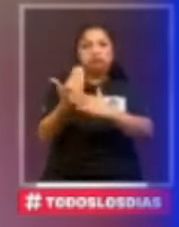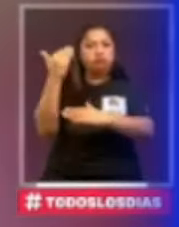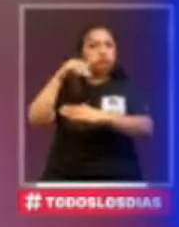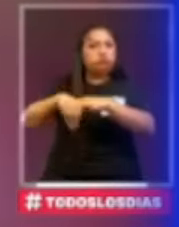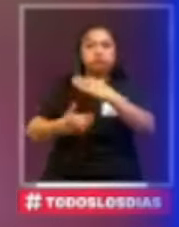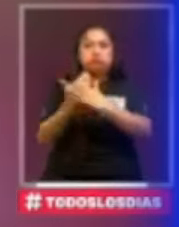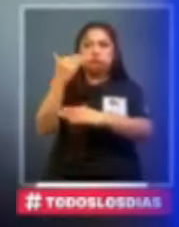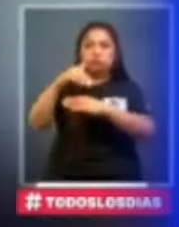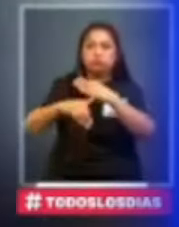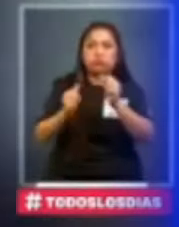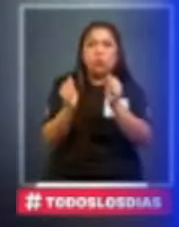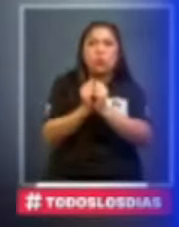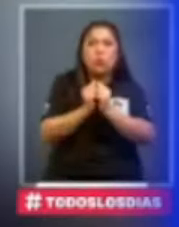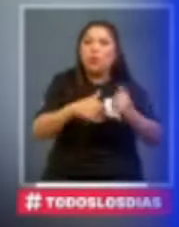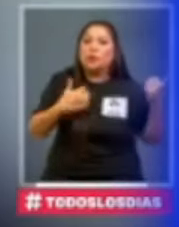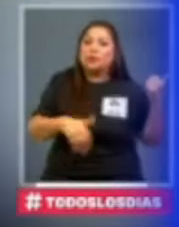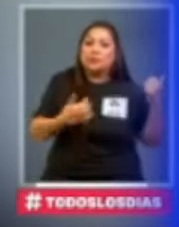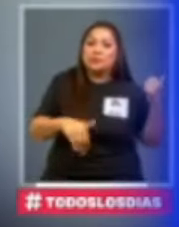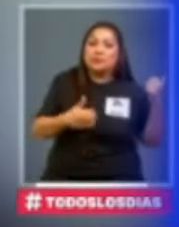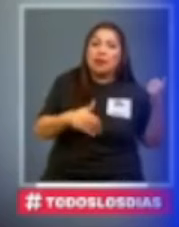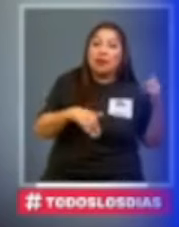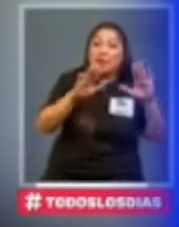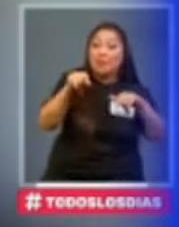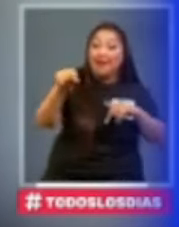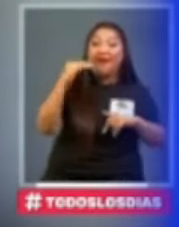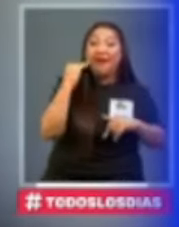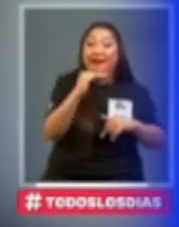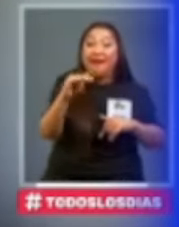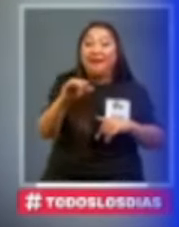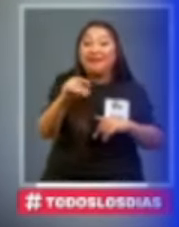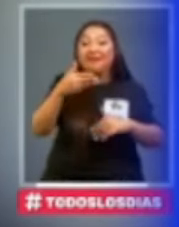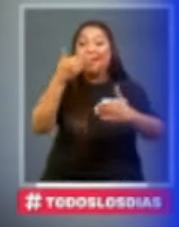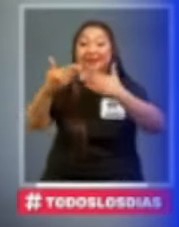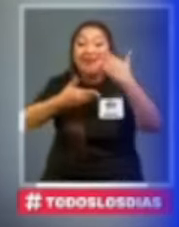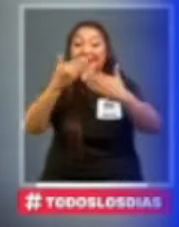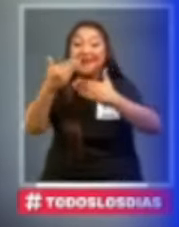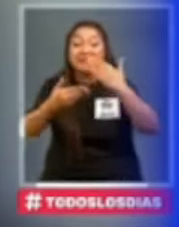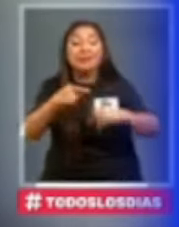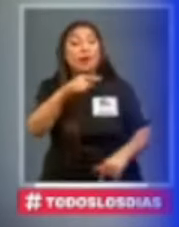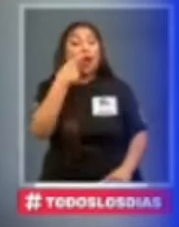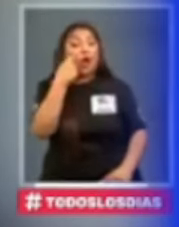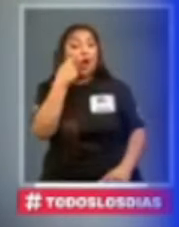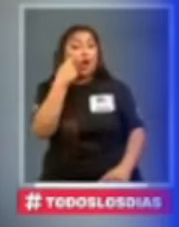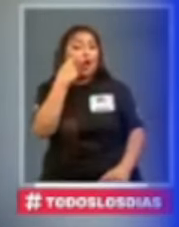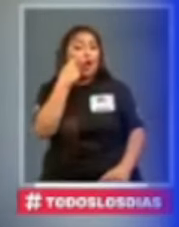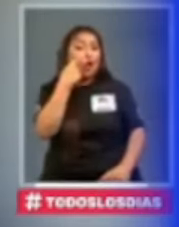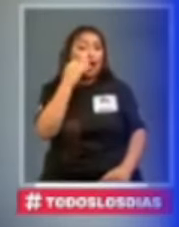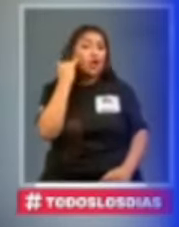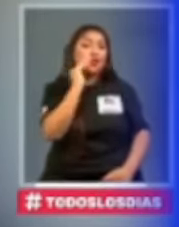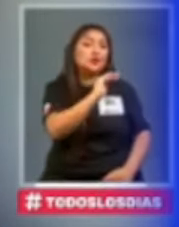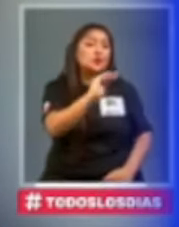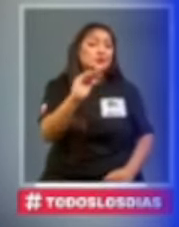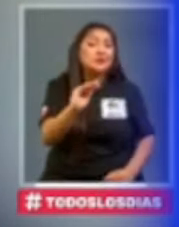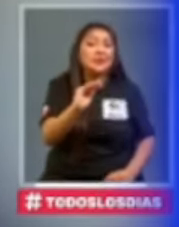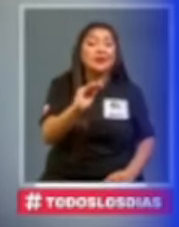las canciones que ella cantaba. ¿Conoces ya a Joaquina? Sus ojos son... Yo